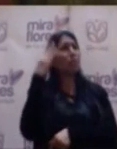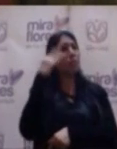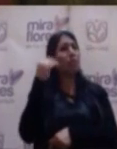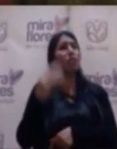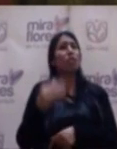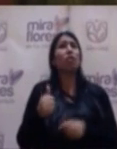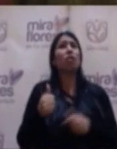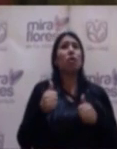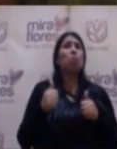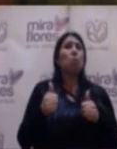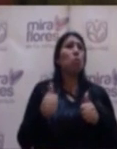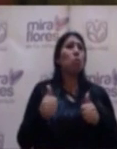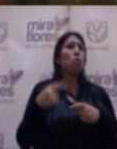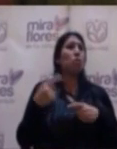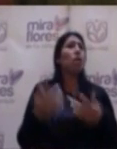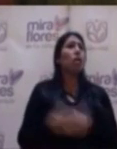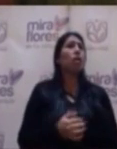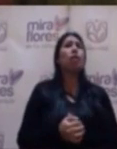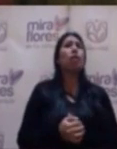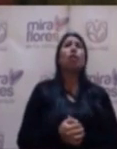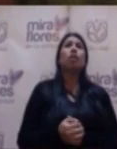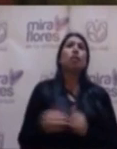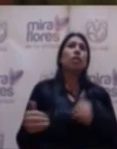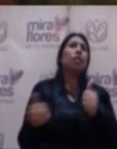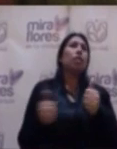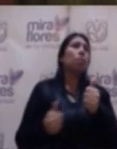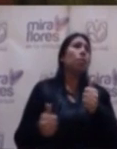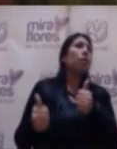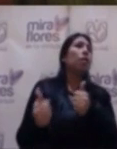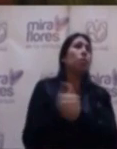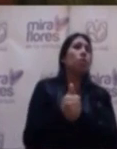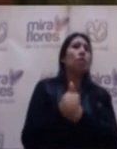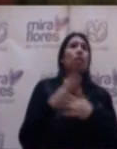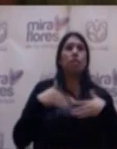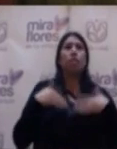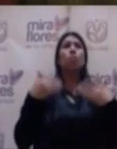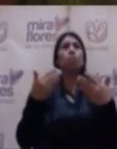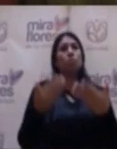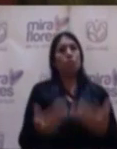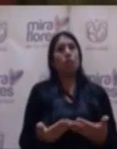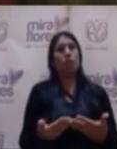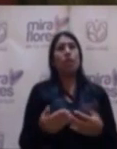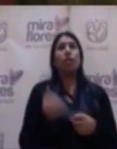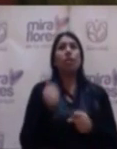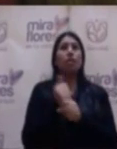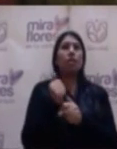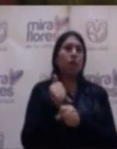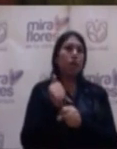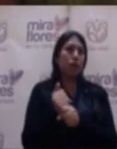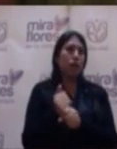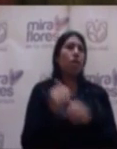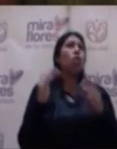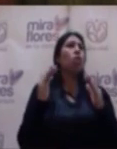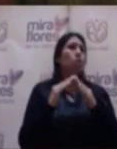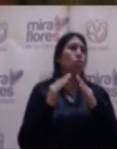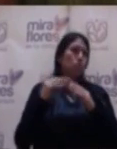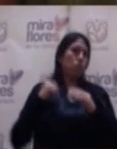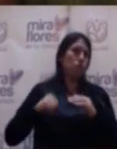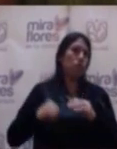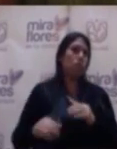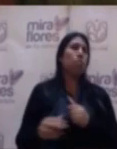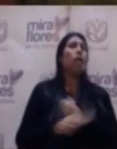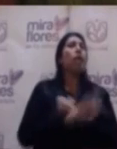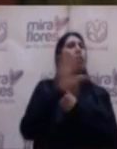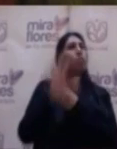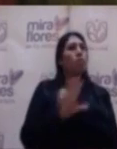exitosa y de vanguardia en relación con lo que se puede hacer desde los municipios para la seguridad ciudadana. O sea que de esa manera